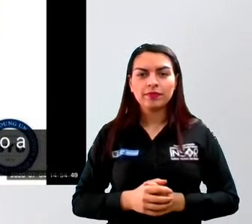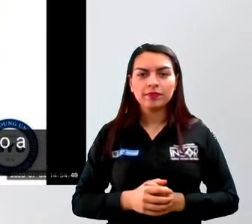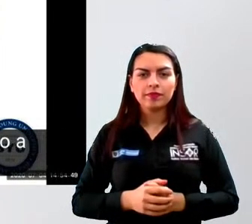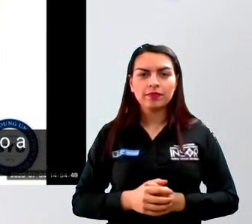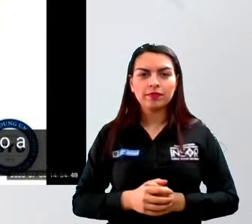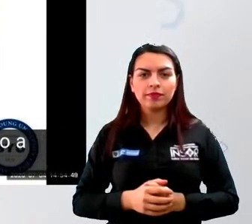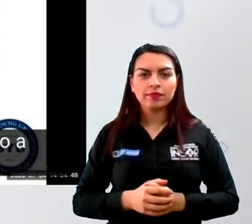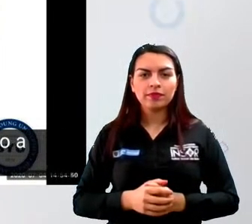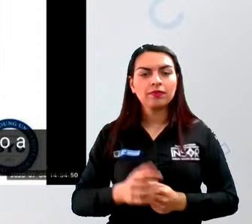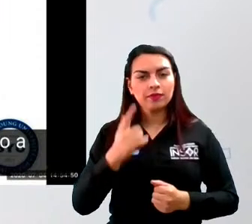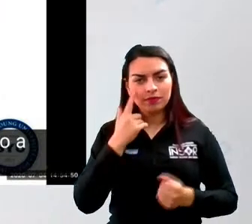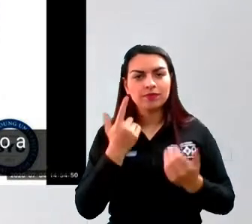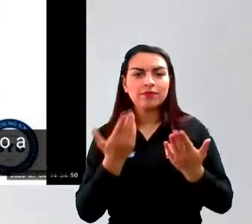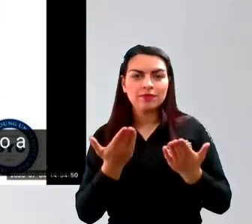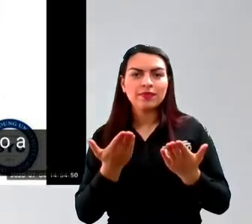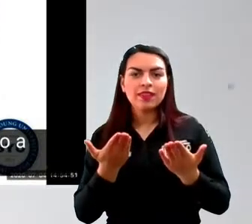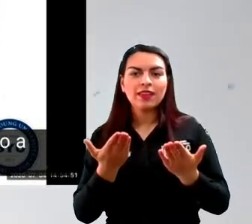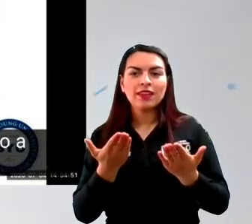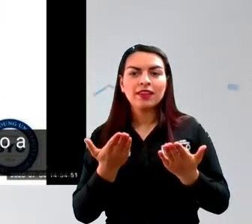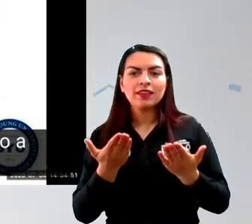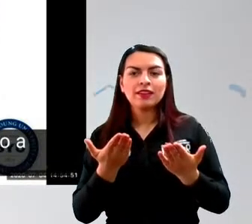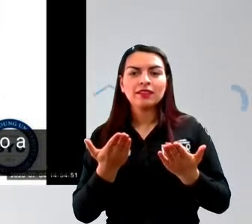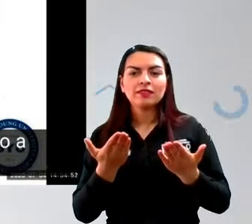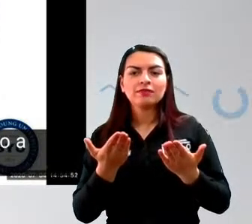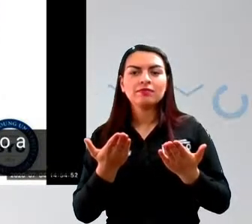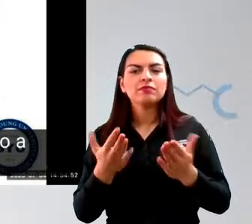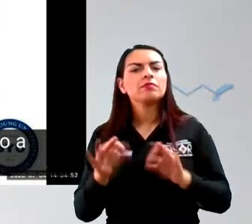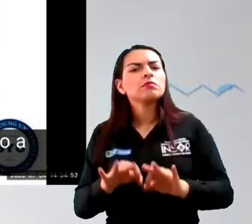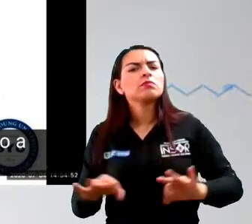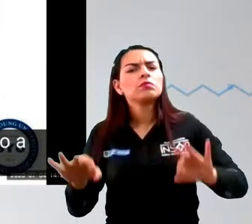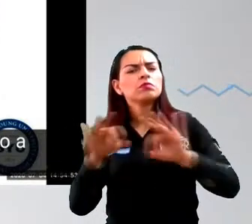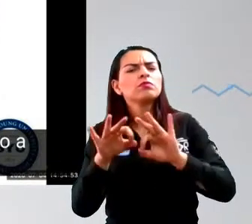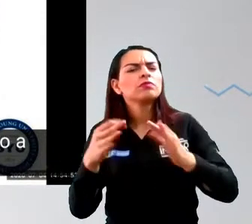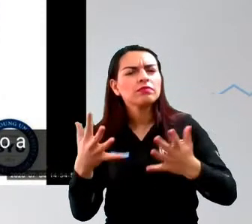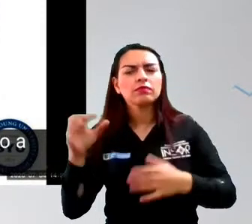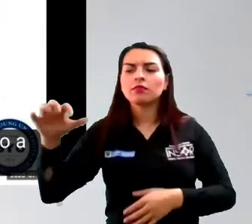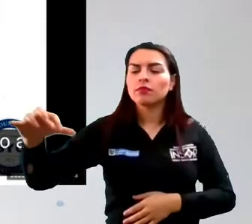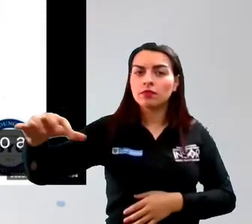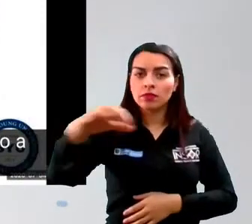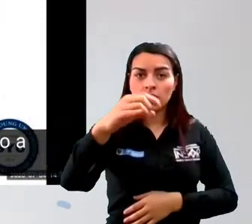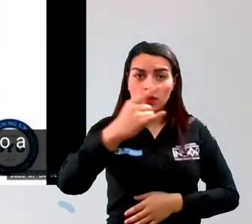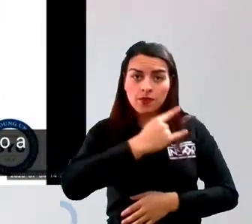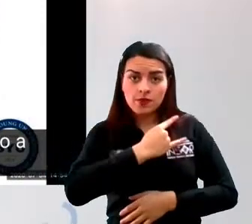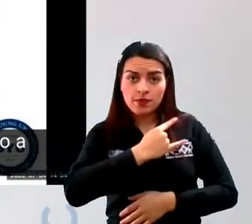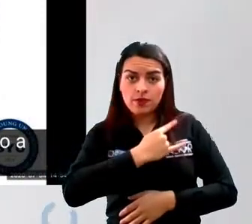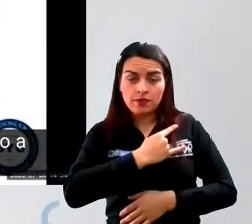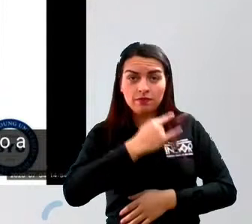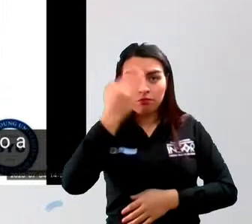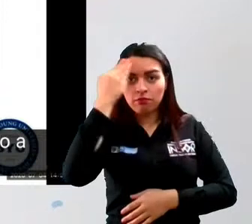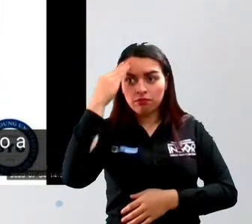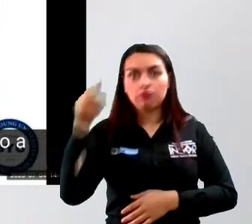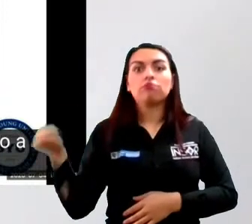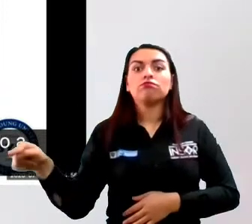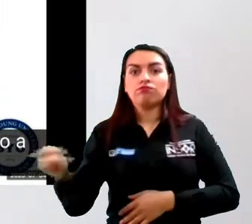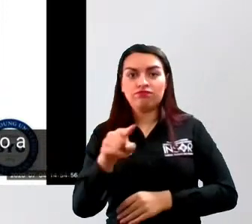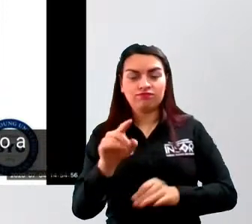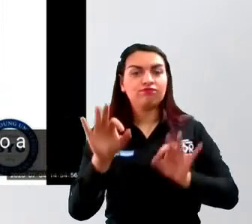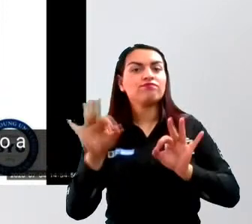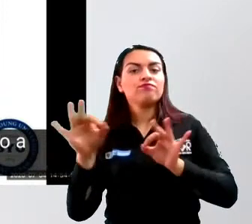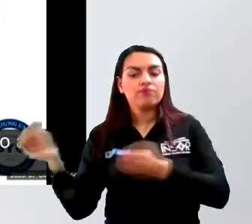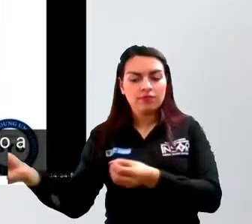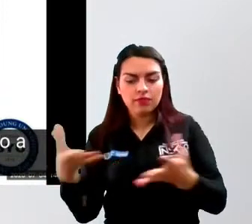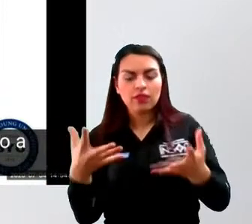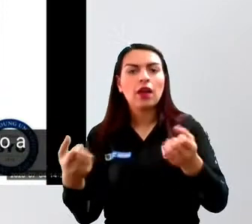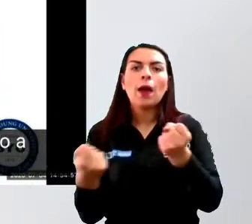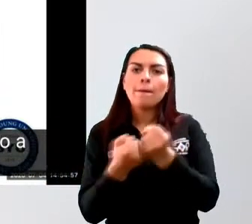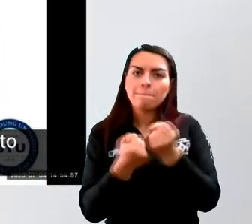sucediendo algunas cosas interesantes, digo yo. Las universidades son muy buenas para proporcionar apoyo cognitivo,